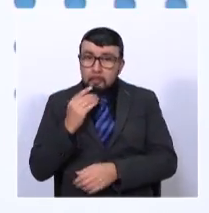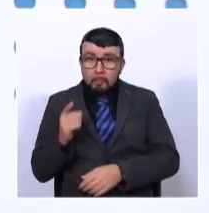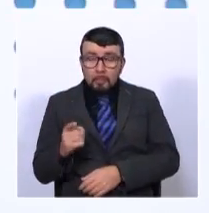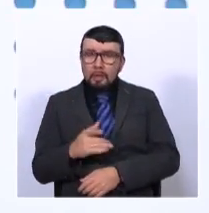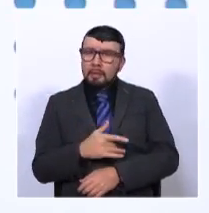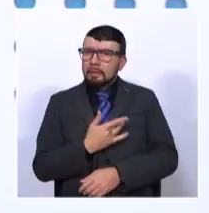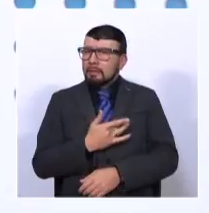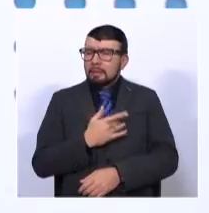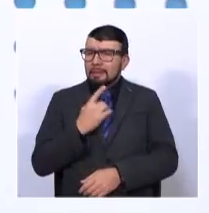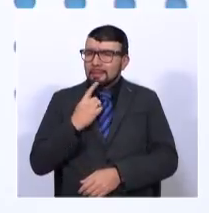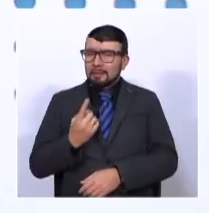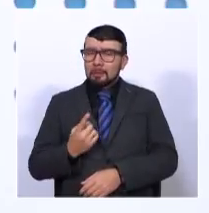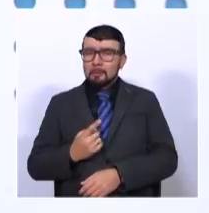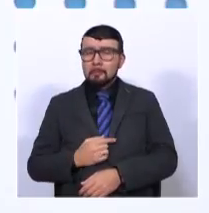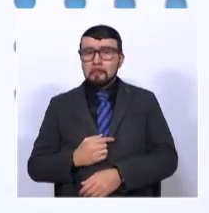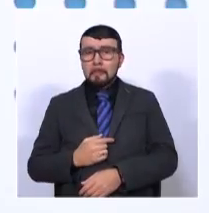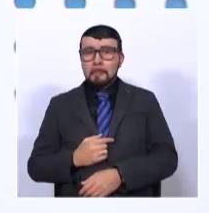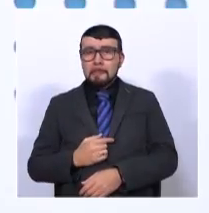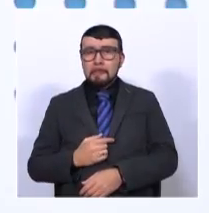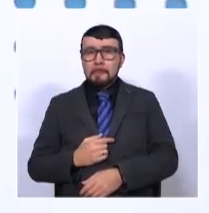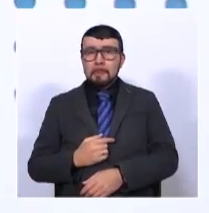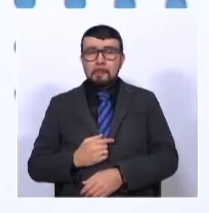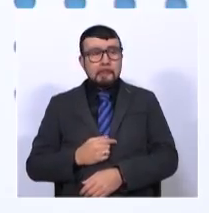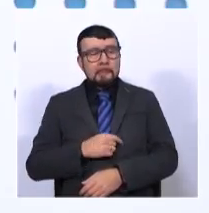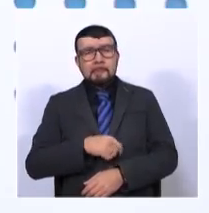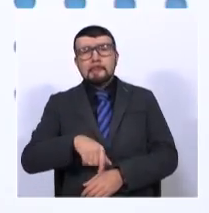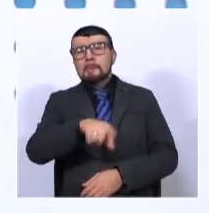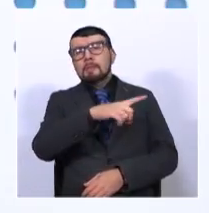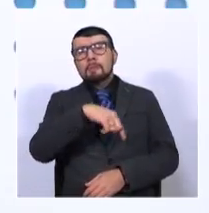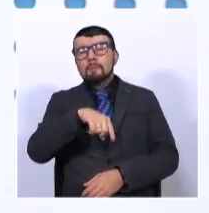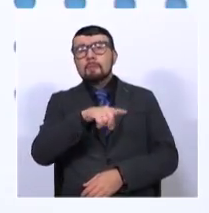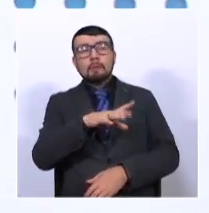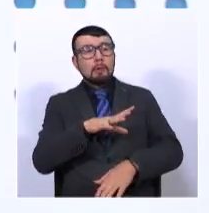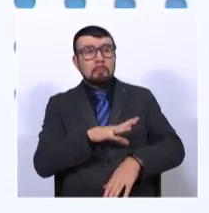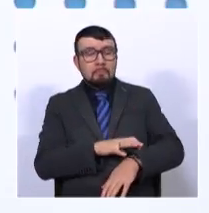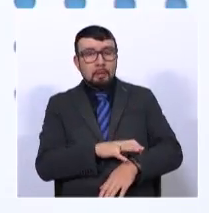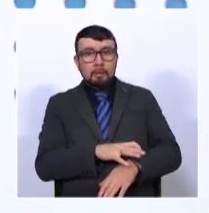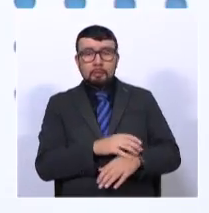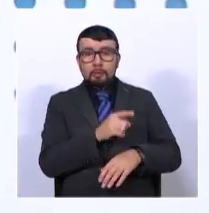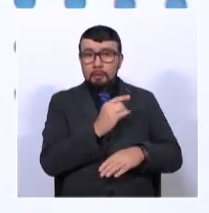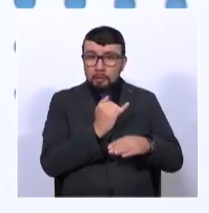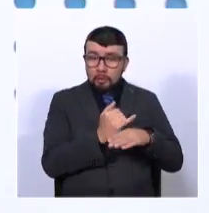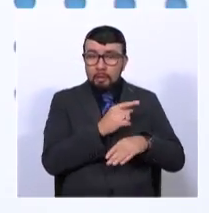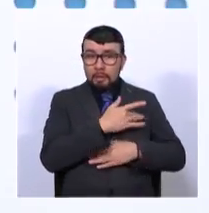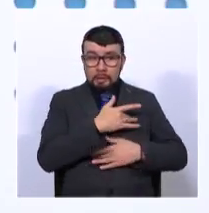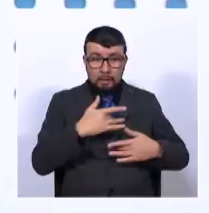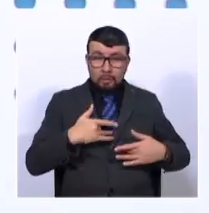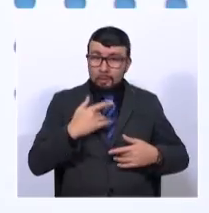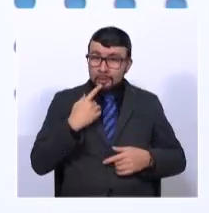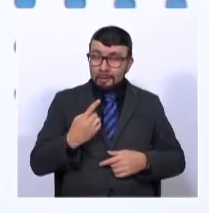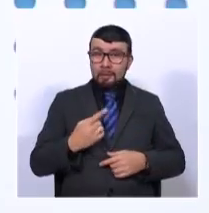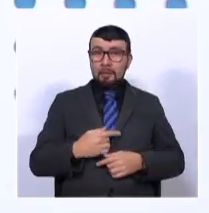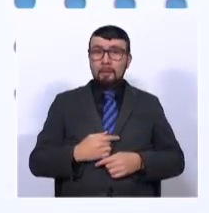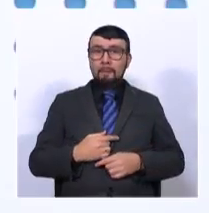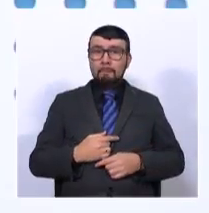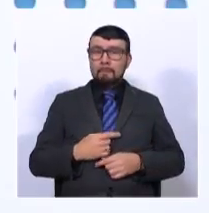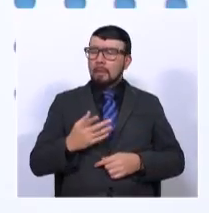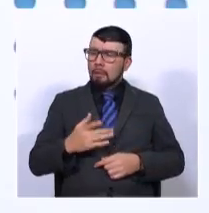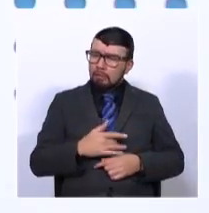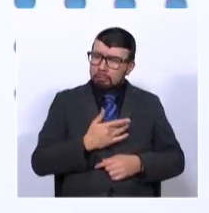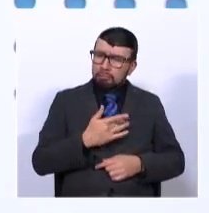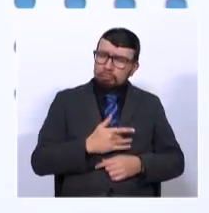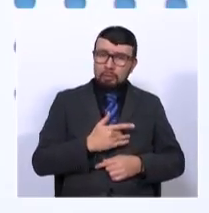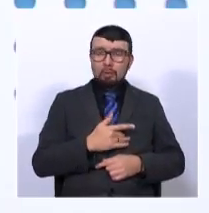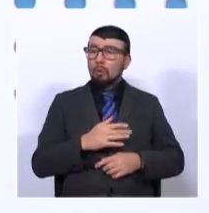se dice nuestros epidemiólogos y nuestras instituciones de salud dice sintomático respiratorio,